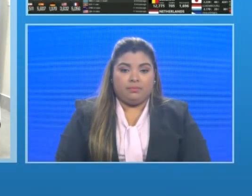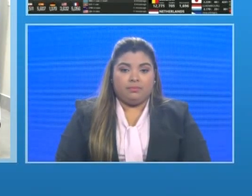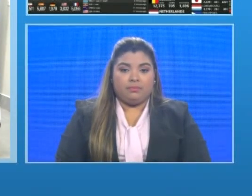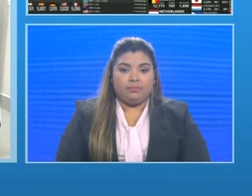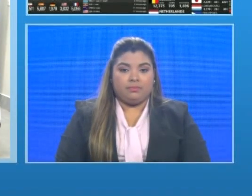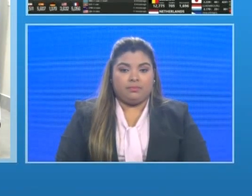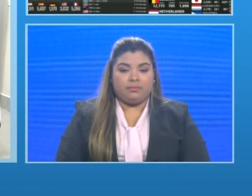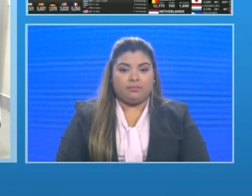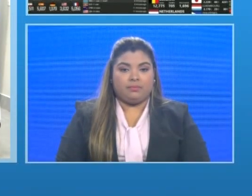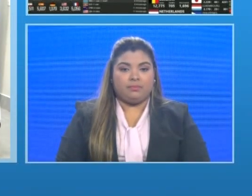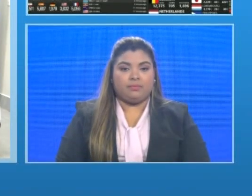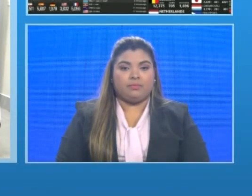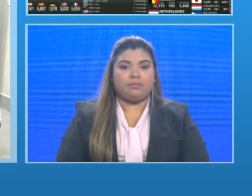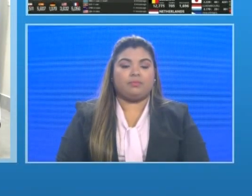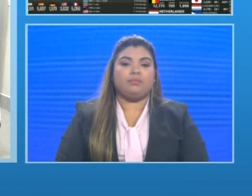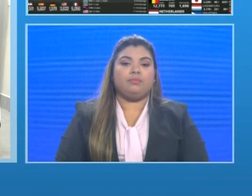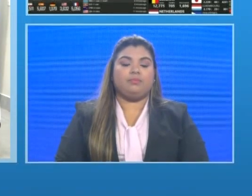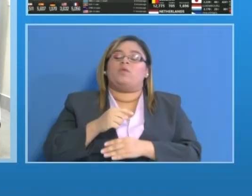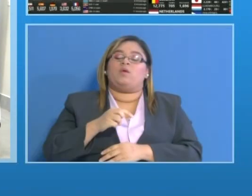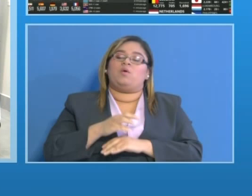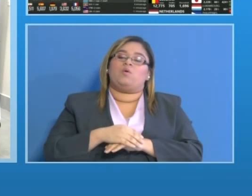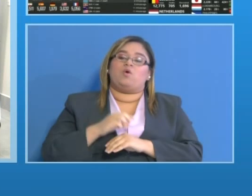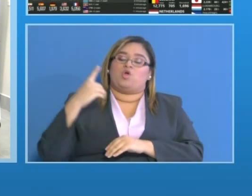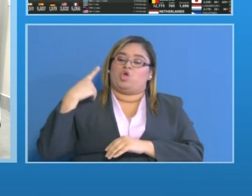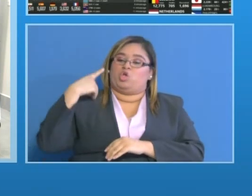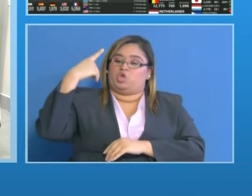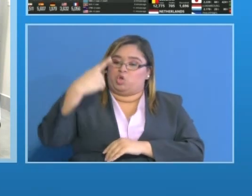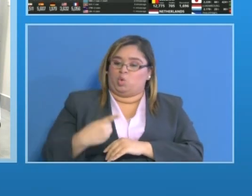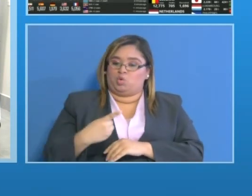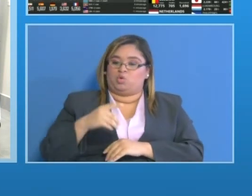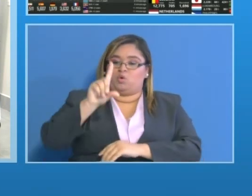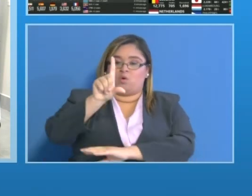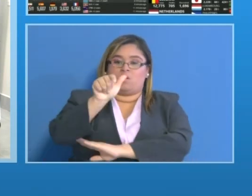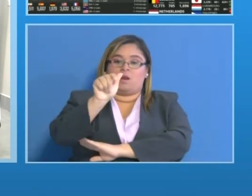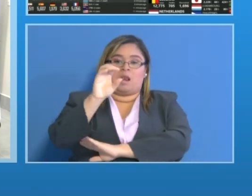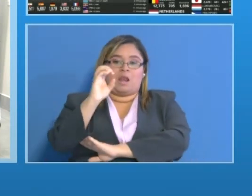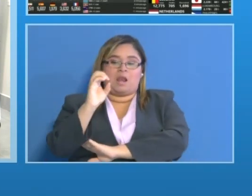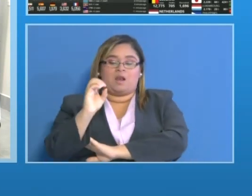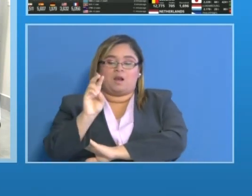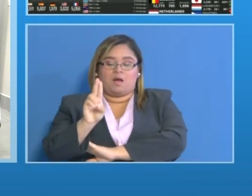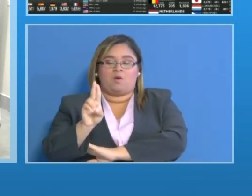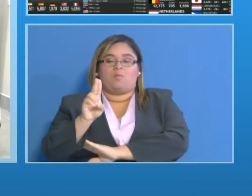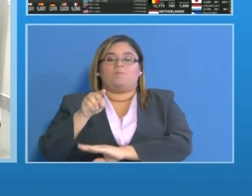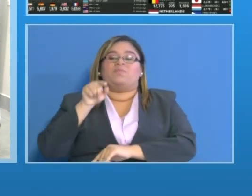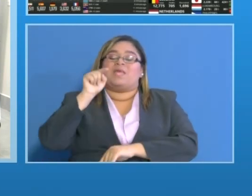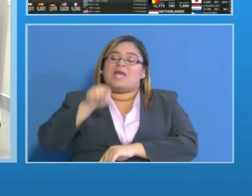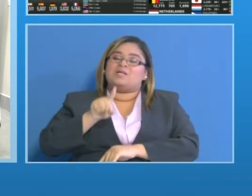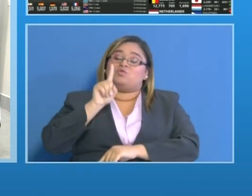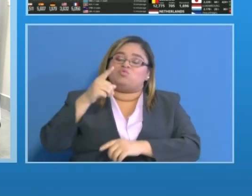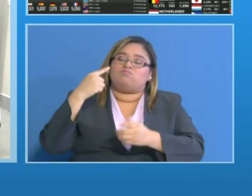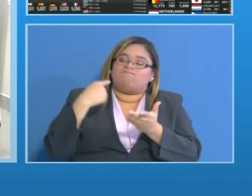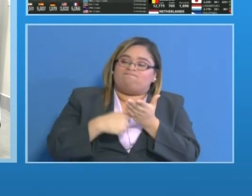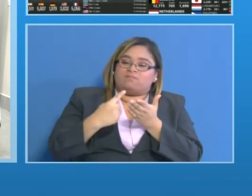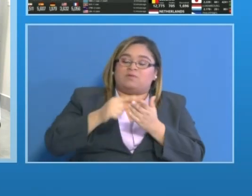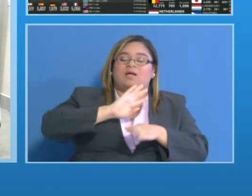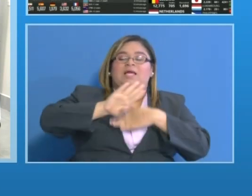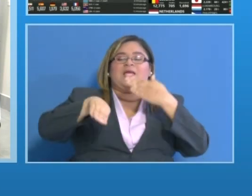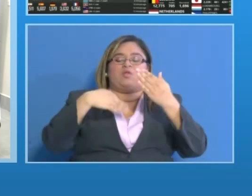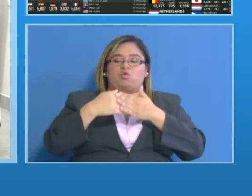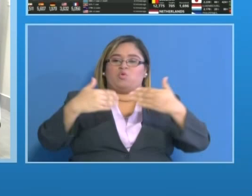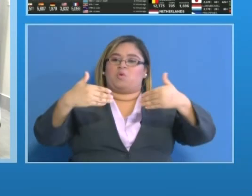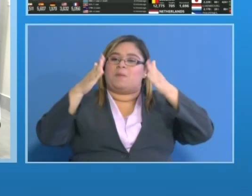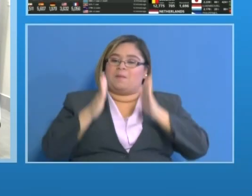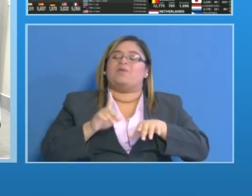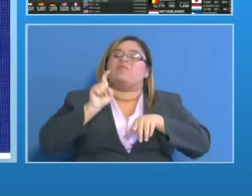Efectivamente, como lo ha dicho el doctor Enrique Lao, esta es una consigna que nos debe unir a todos los